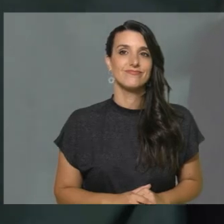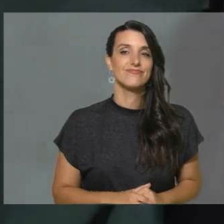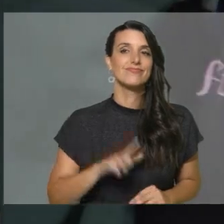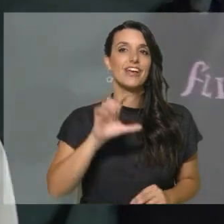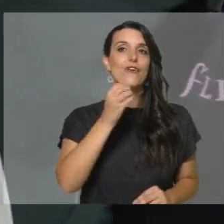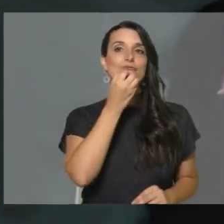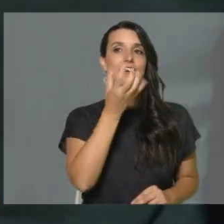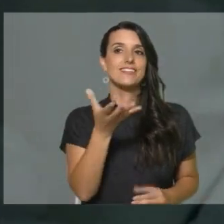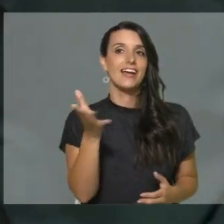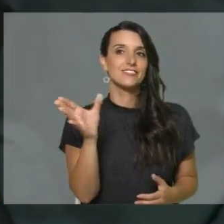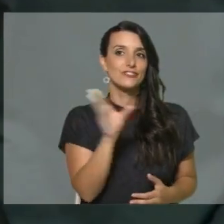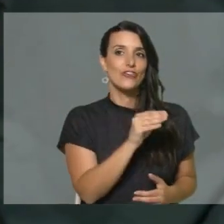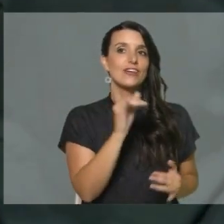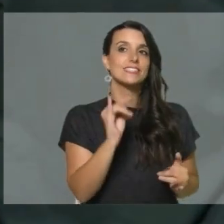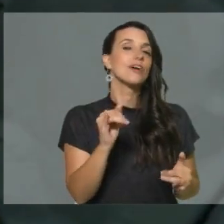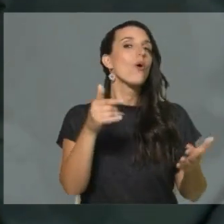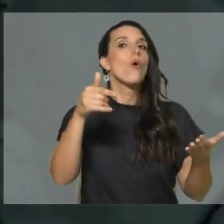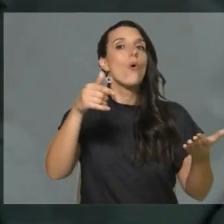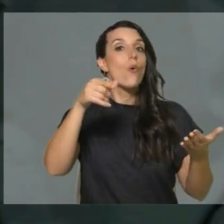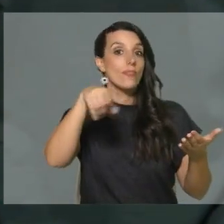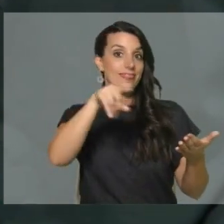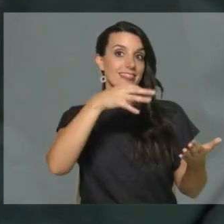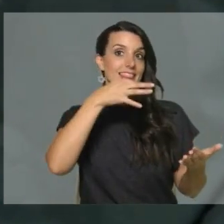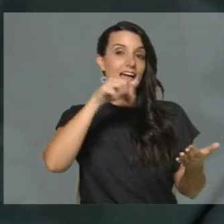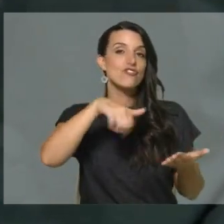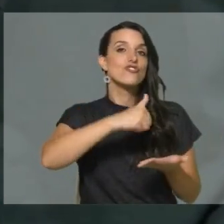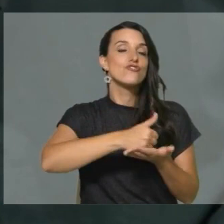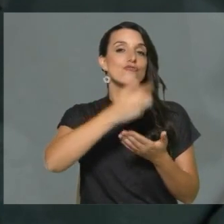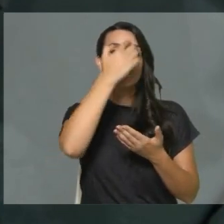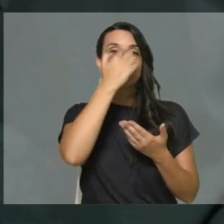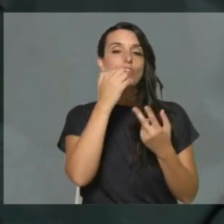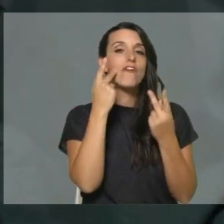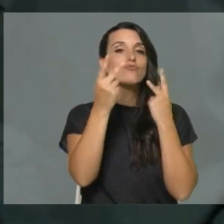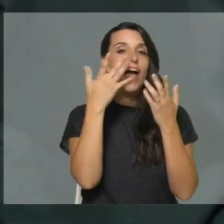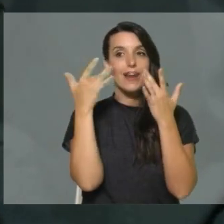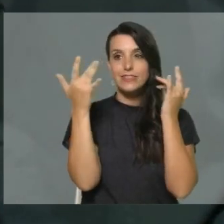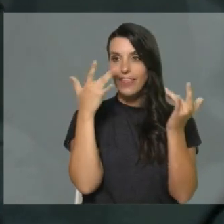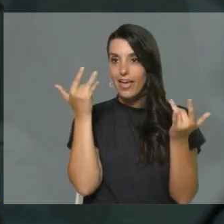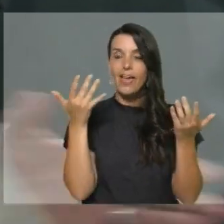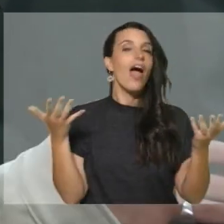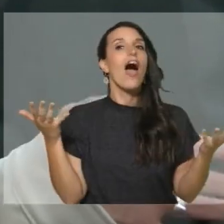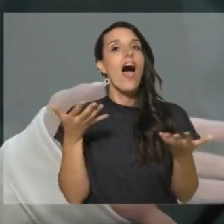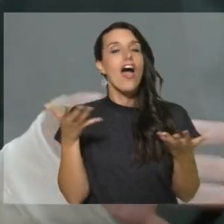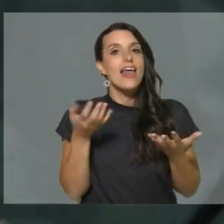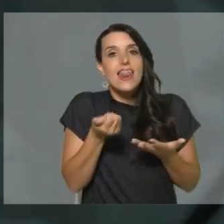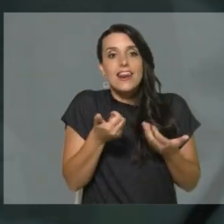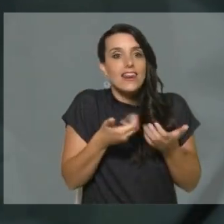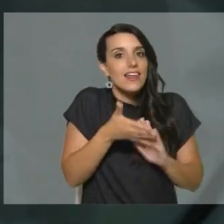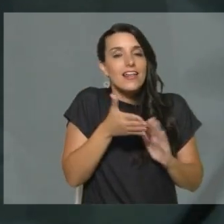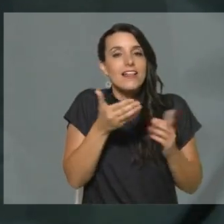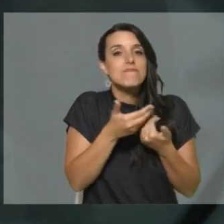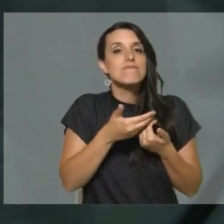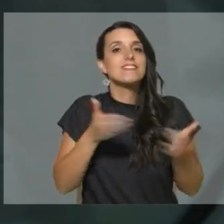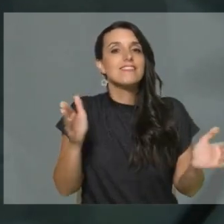Leo, Gabriela, queridos, ¿cómo están? Sí, como ustedes decían, estamos en el Museo Nacional de Artes Visuales porque se está a punto de comenzar la ceremonia